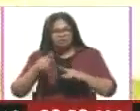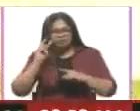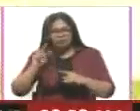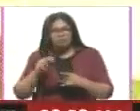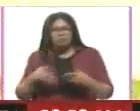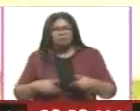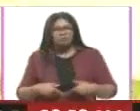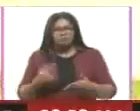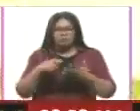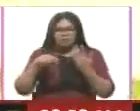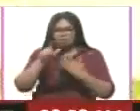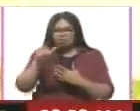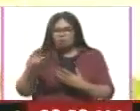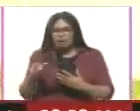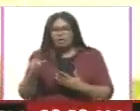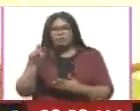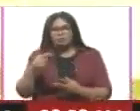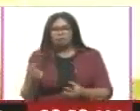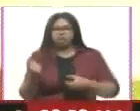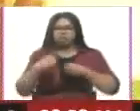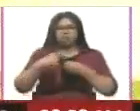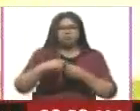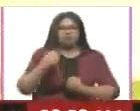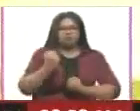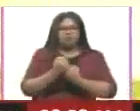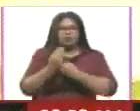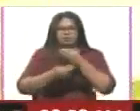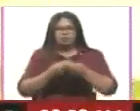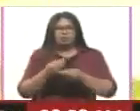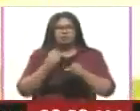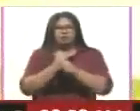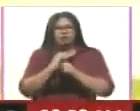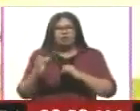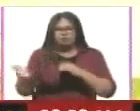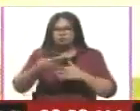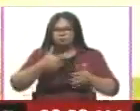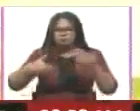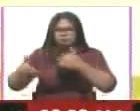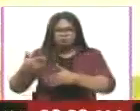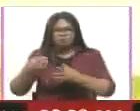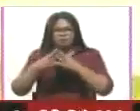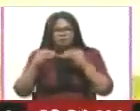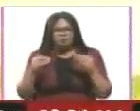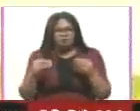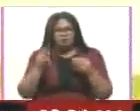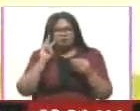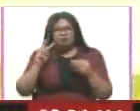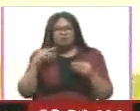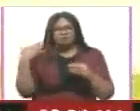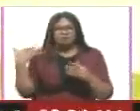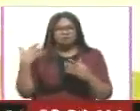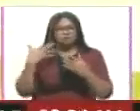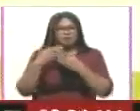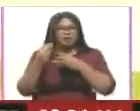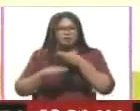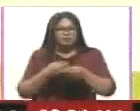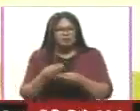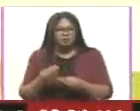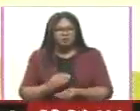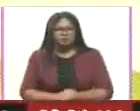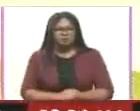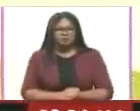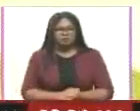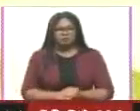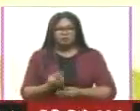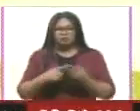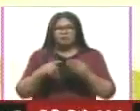Ricardo Sanz, que también es arquitecto, hacer un trabajo de recopilación de todo esto que se ha venido haciendo, de estas 63